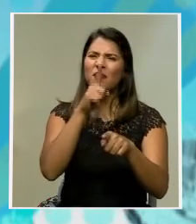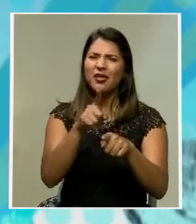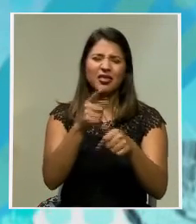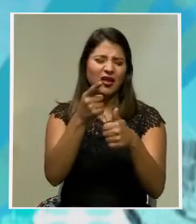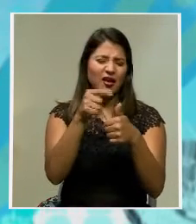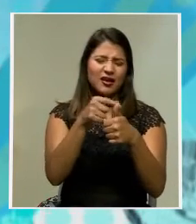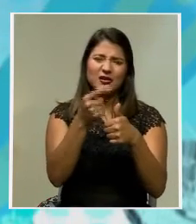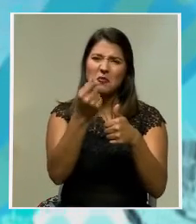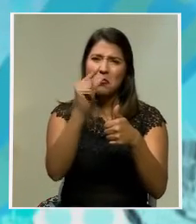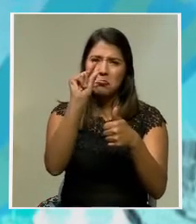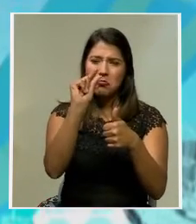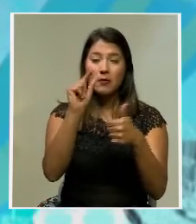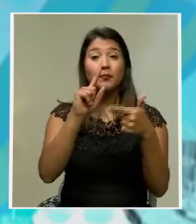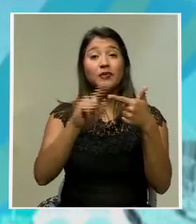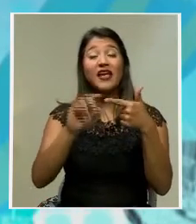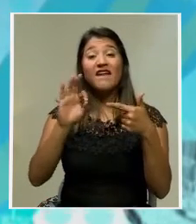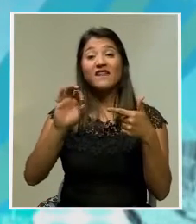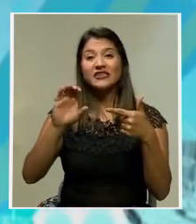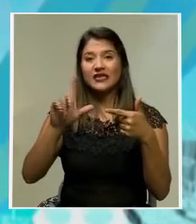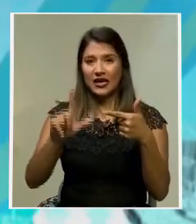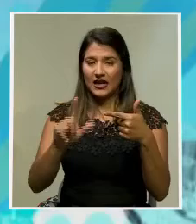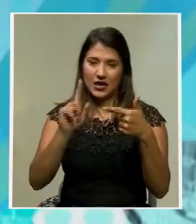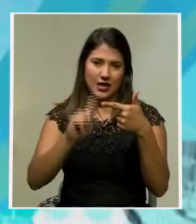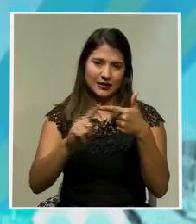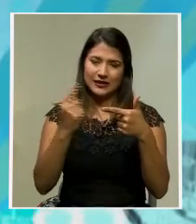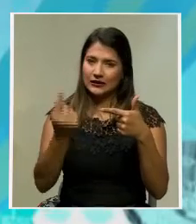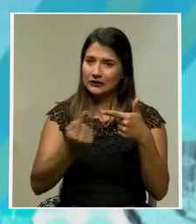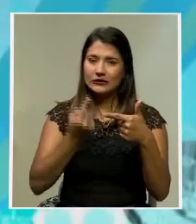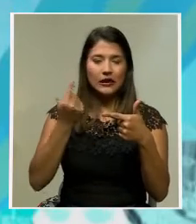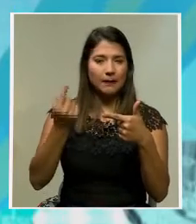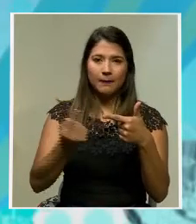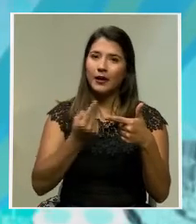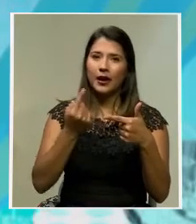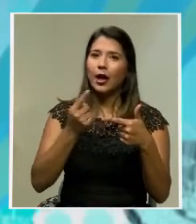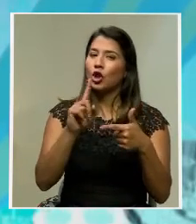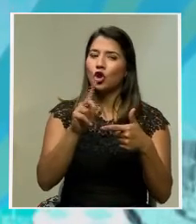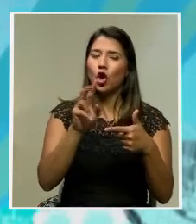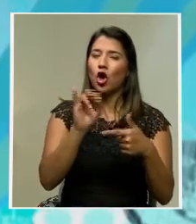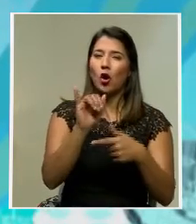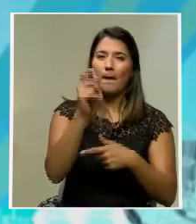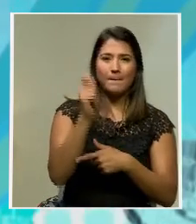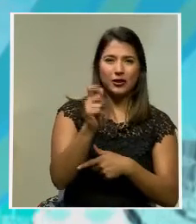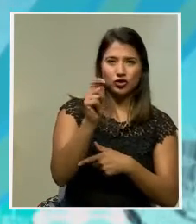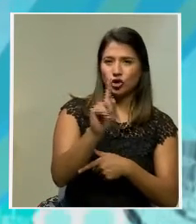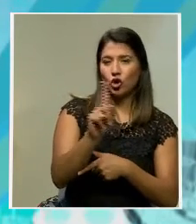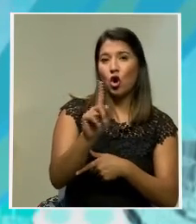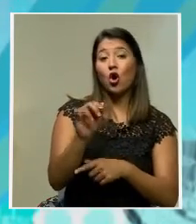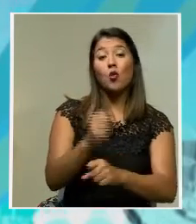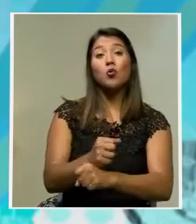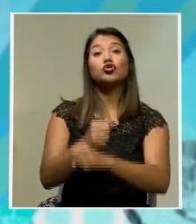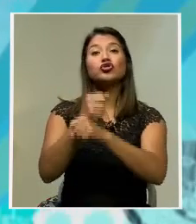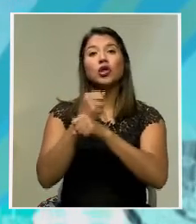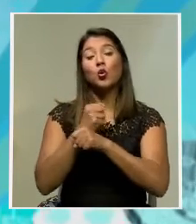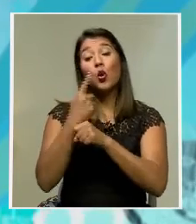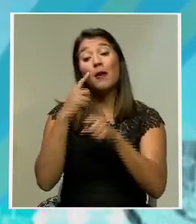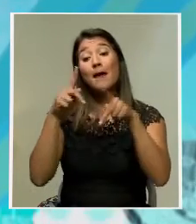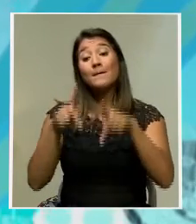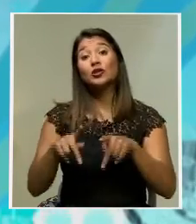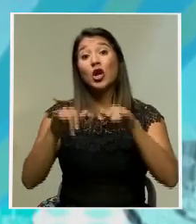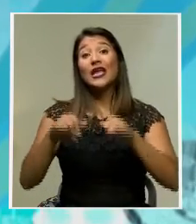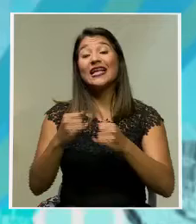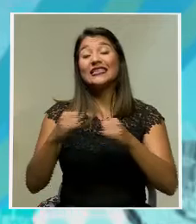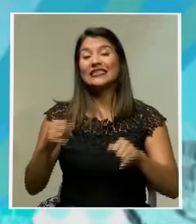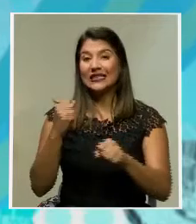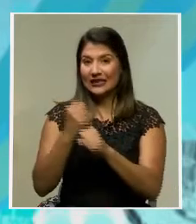caso. El tema del FCL es que el FCL siempre ha sido concebido no como una pensión, sino como un seguro de desempleo, entonces es